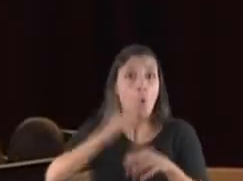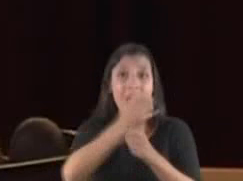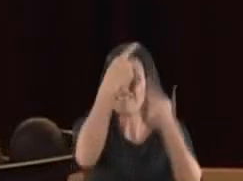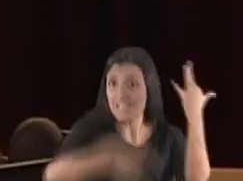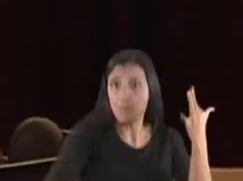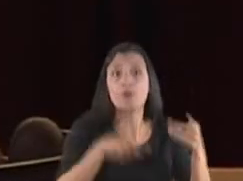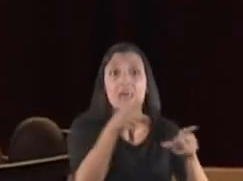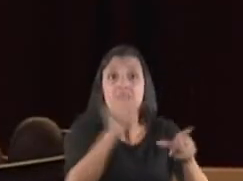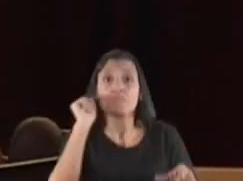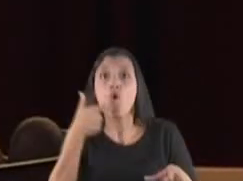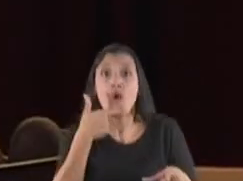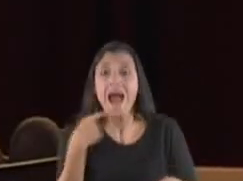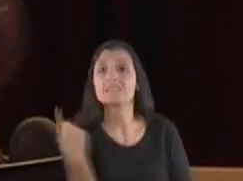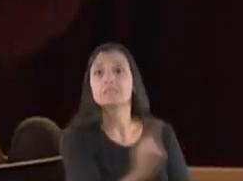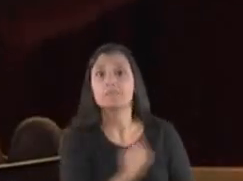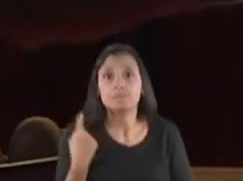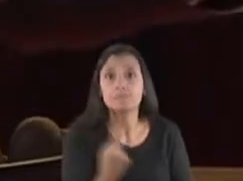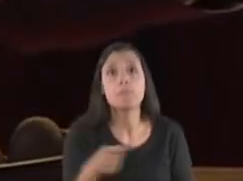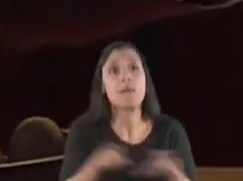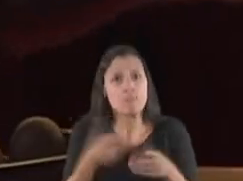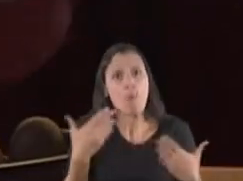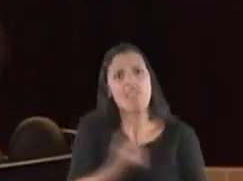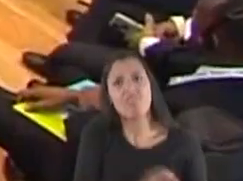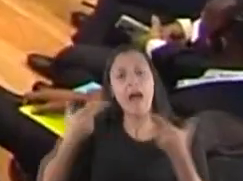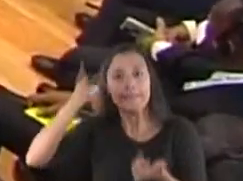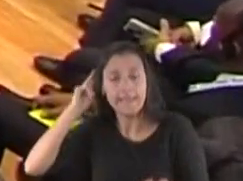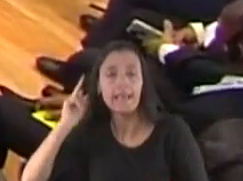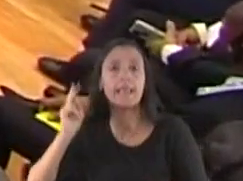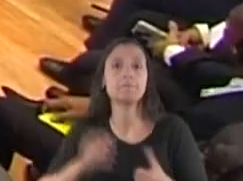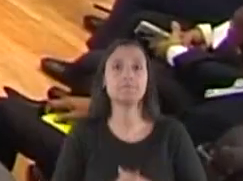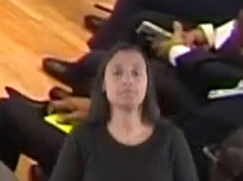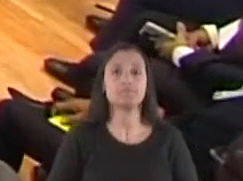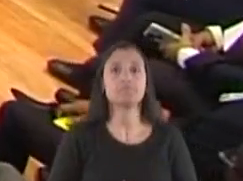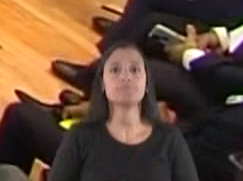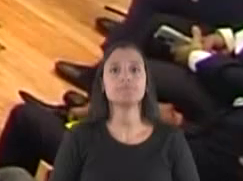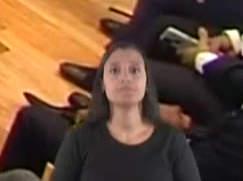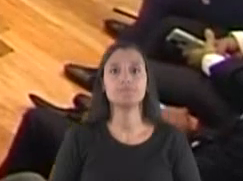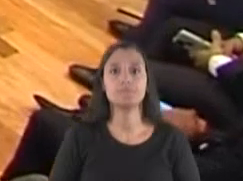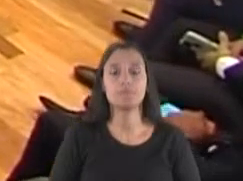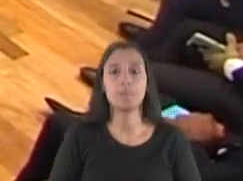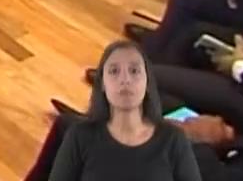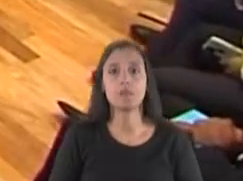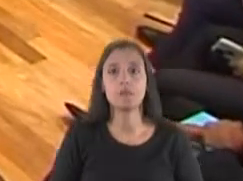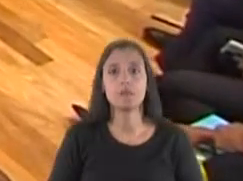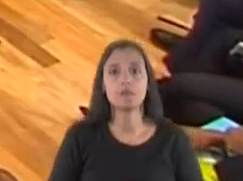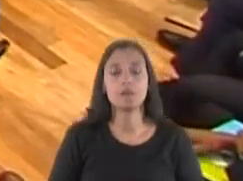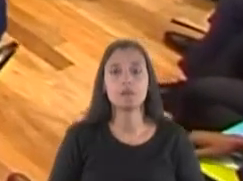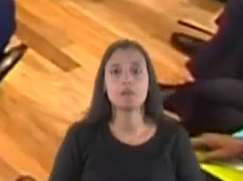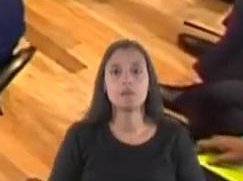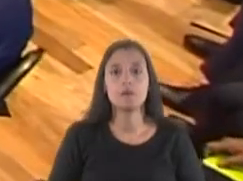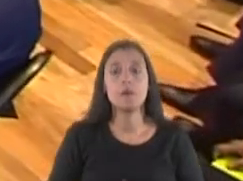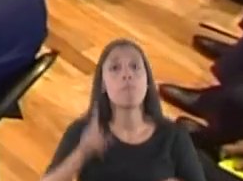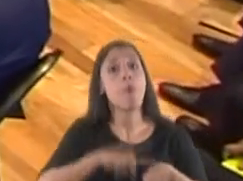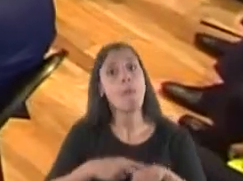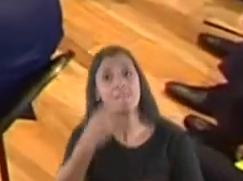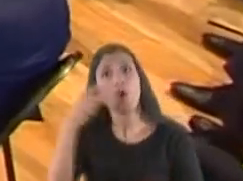Y ese gas que nosotros podemos darle hoy a Chile es el mismo gas que podemos darle a Brasil. En un momento en que Bolivia